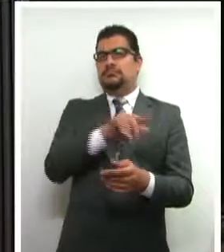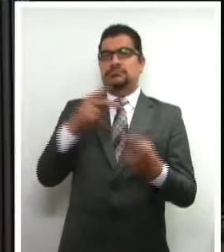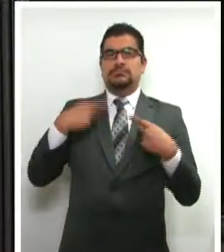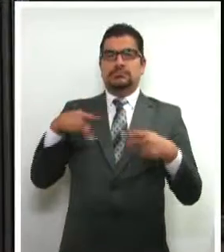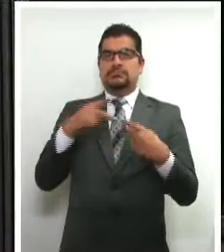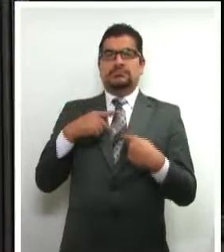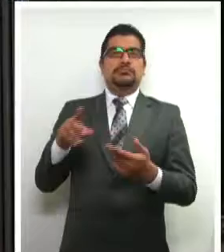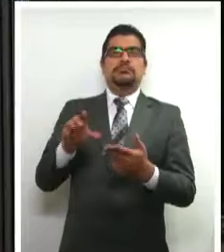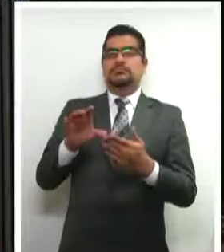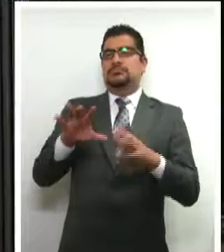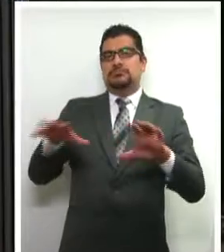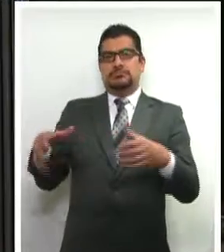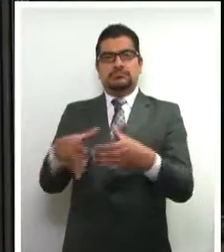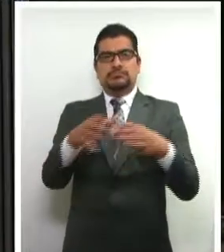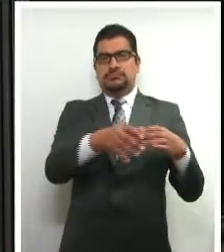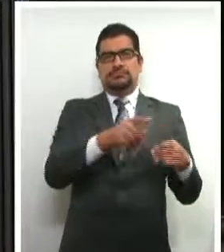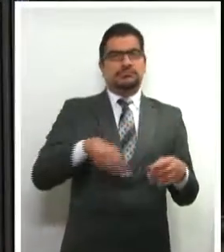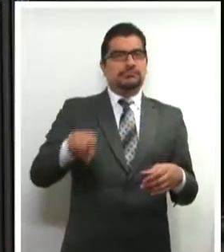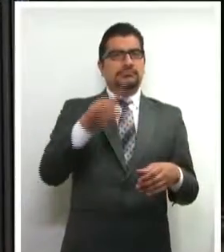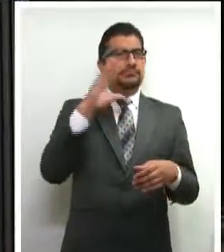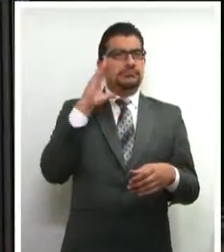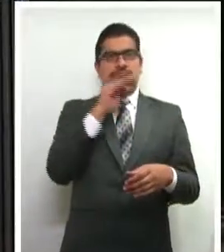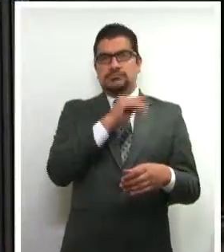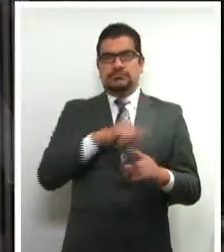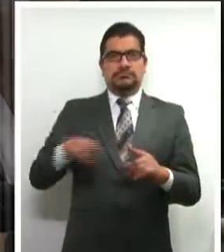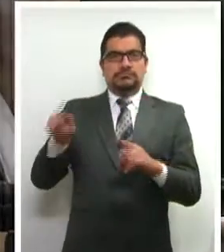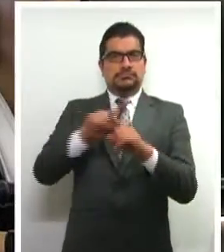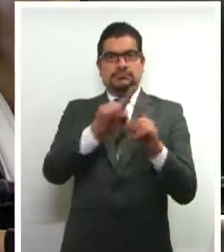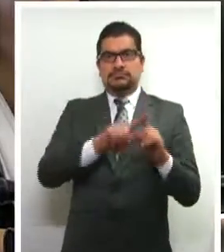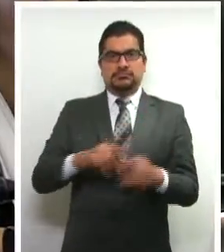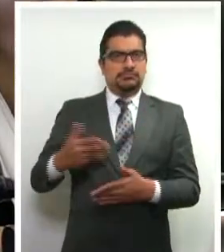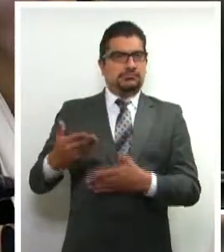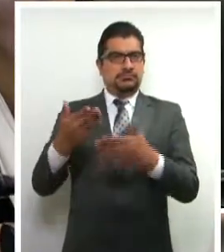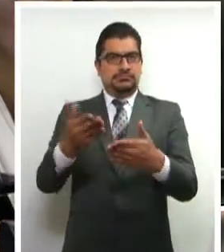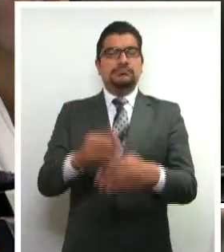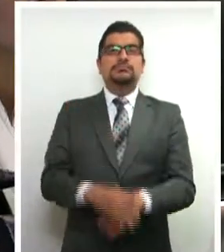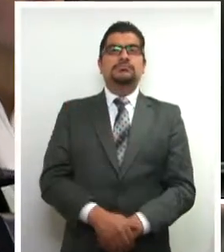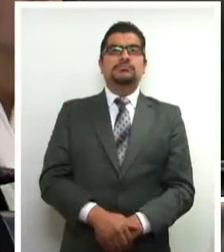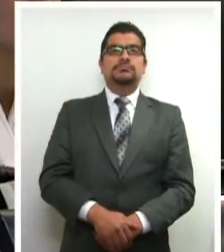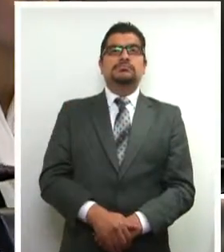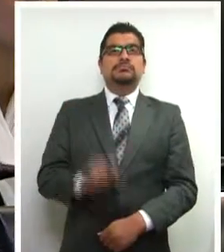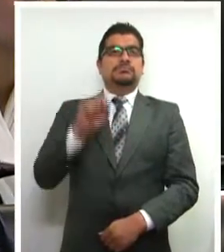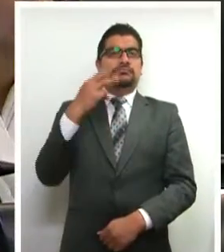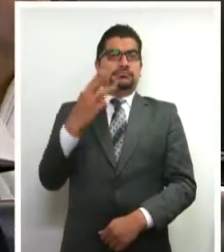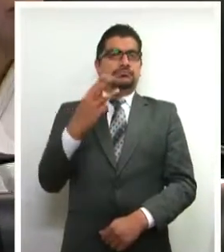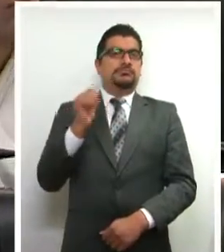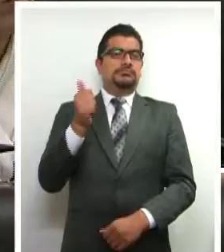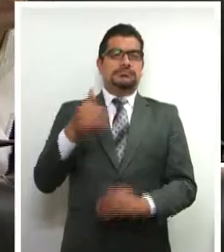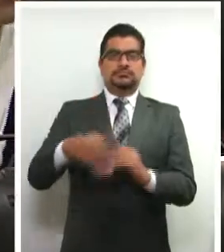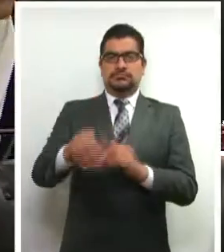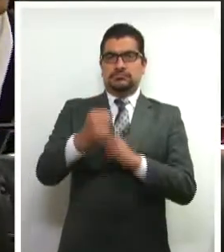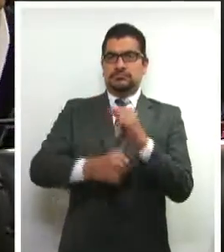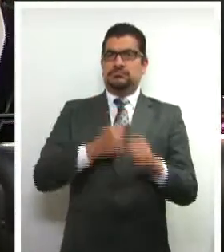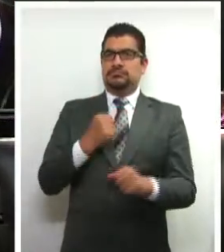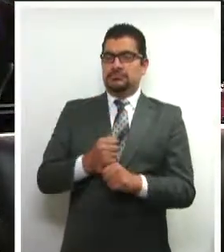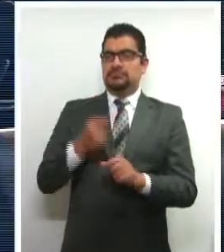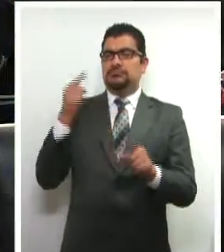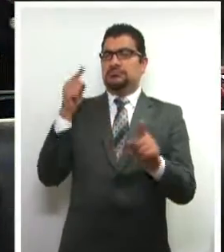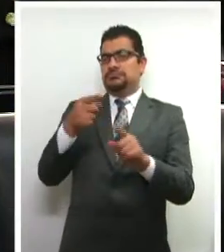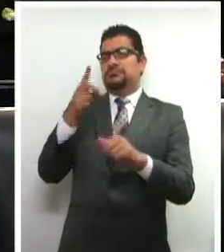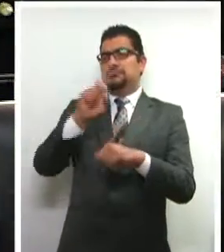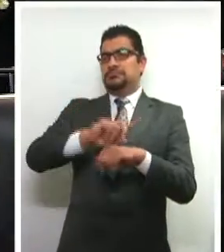personas, comunidades y pueblos afrodescendientes. El 23 de agosto de este año, en el marco del